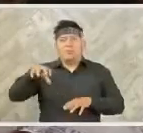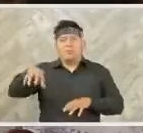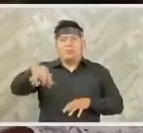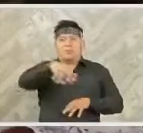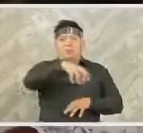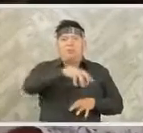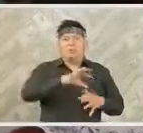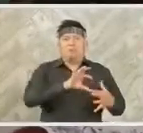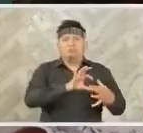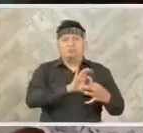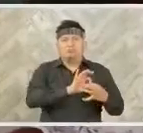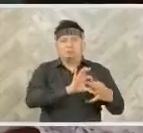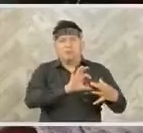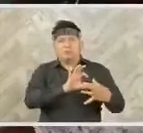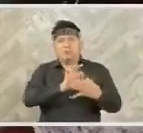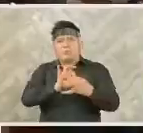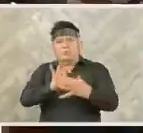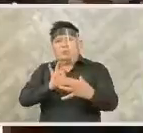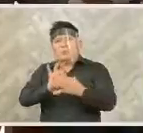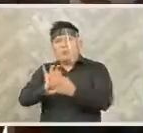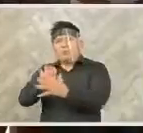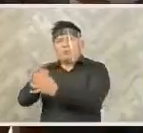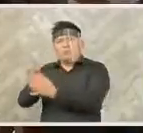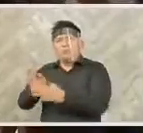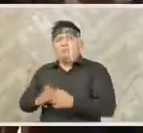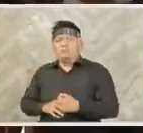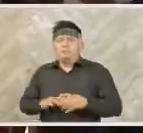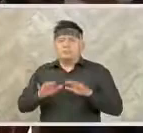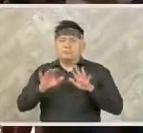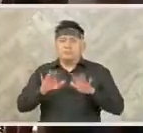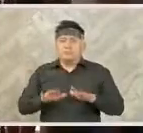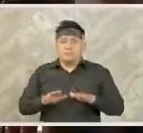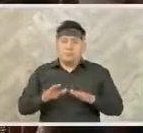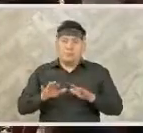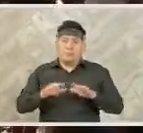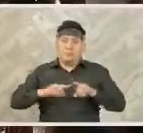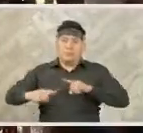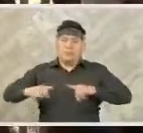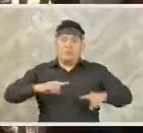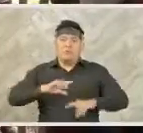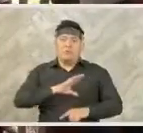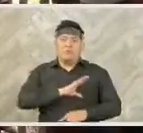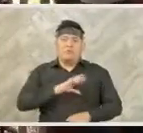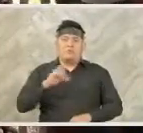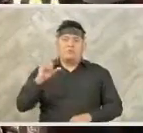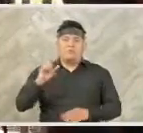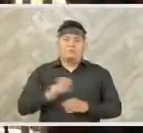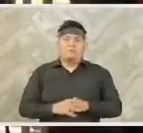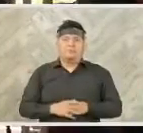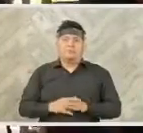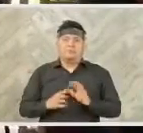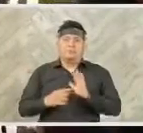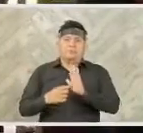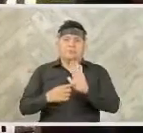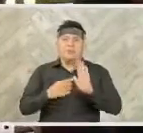realmente pues hacen parte de la administración municipal. Y yo creo que uno de los más destacables podría ser en nuestro